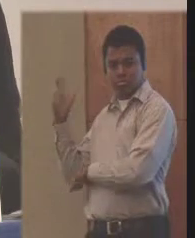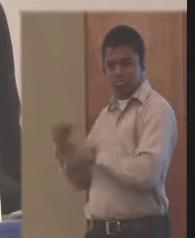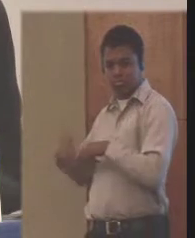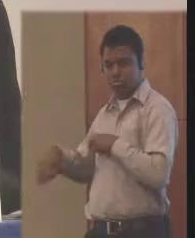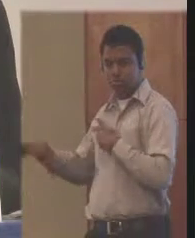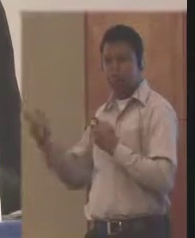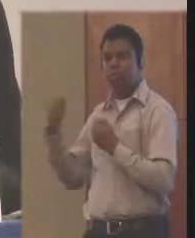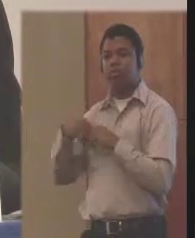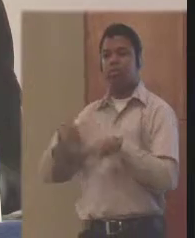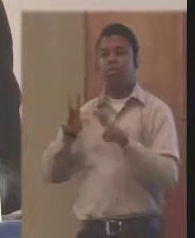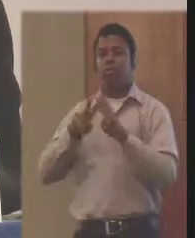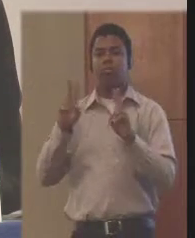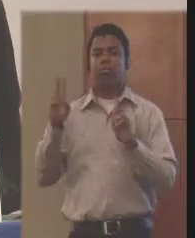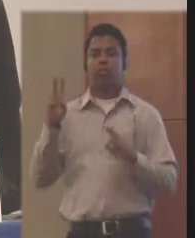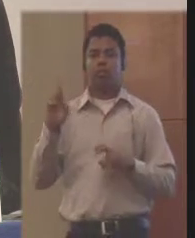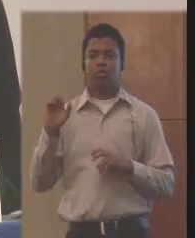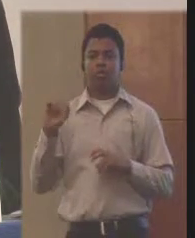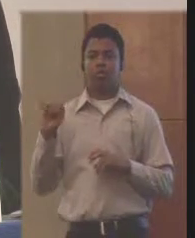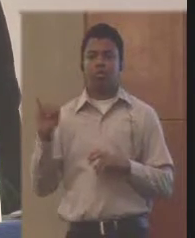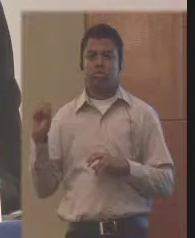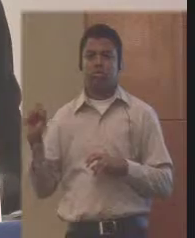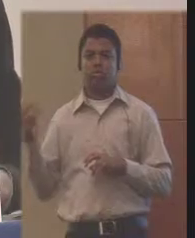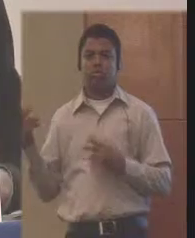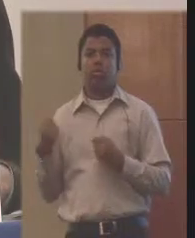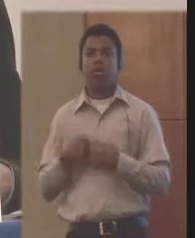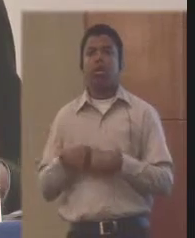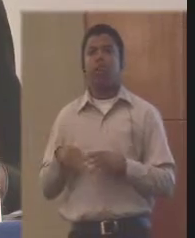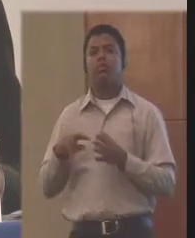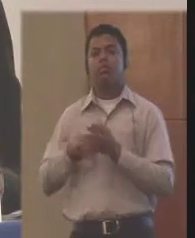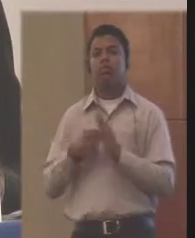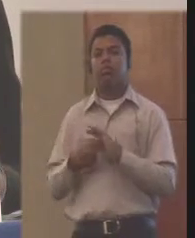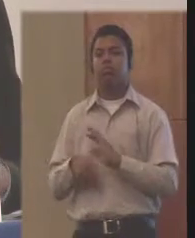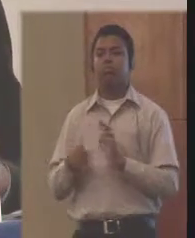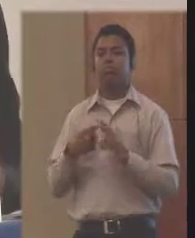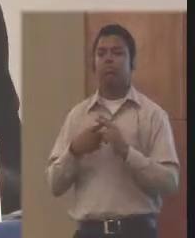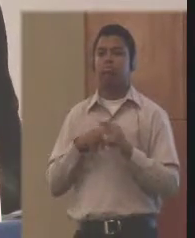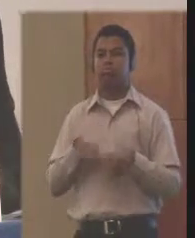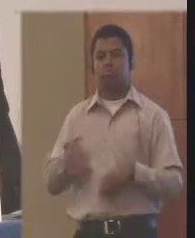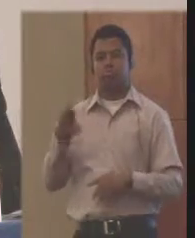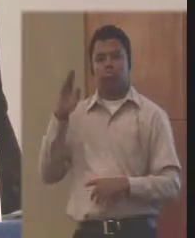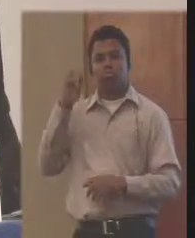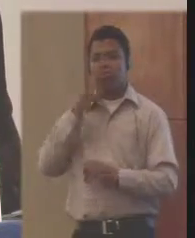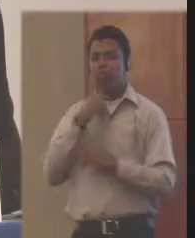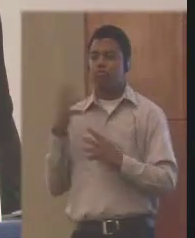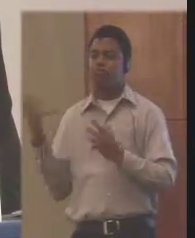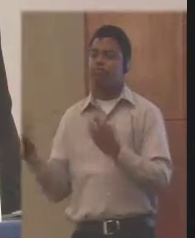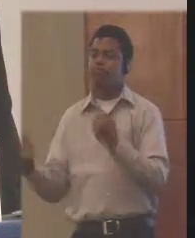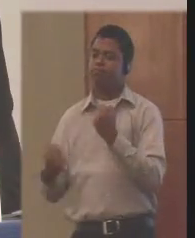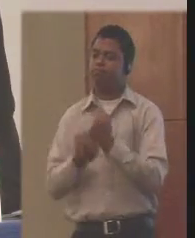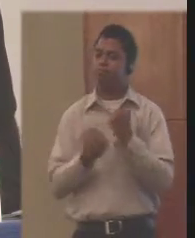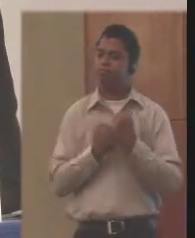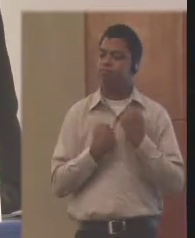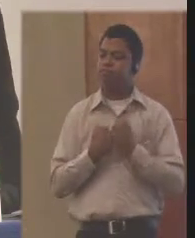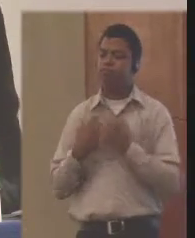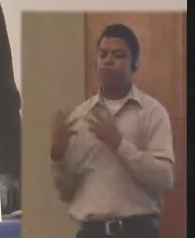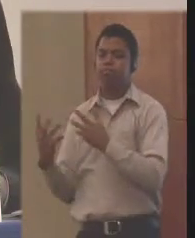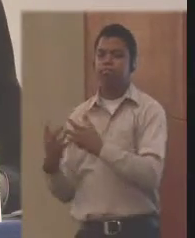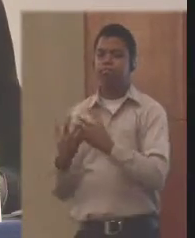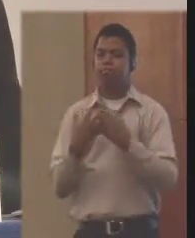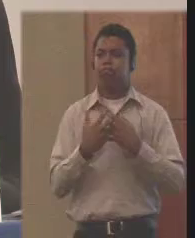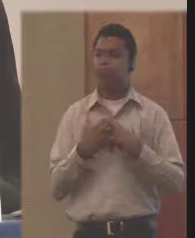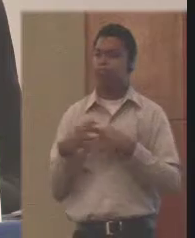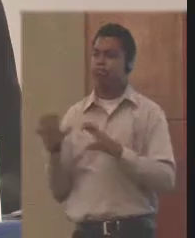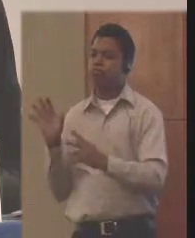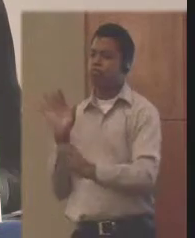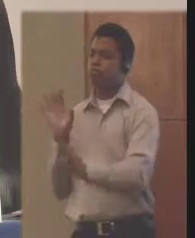una iniciativa que busca complementar el esfuerzo que todos ustedes están haciendo y que busca complementarlo de tal